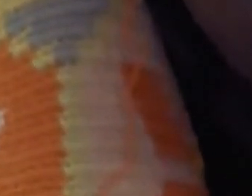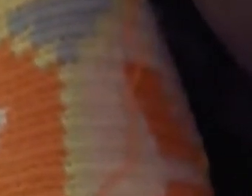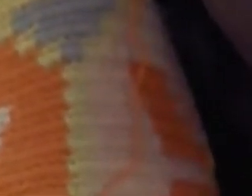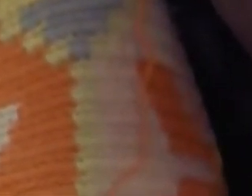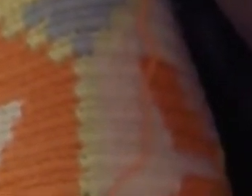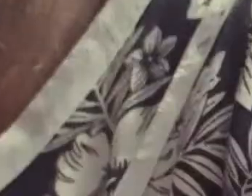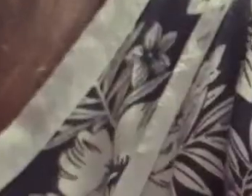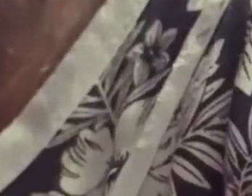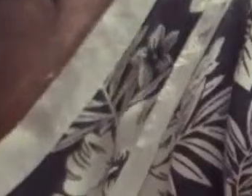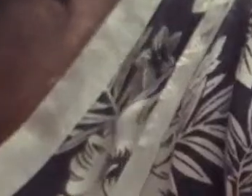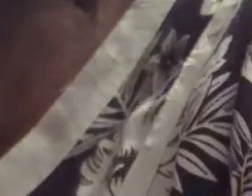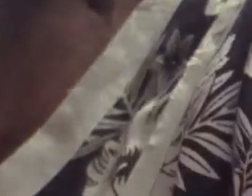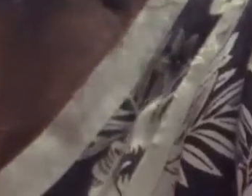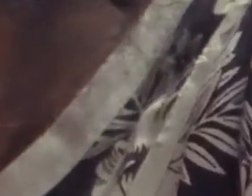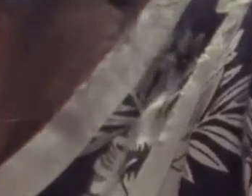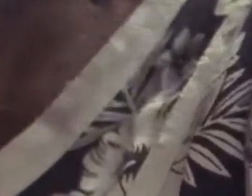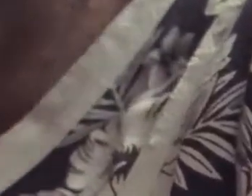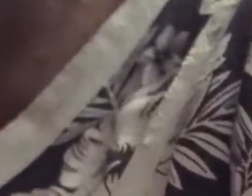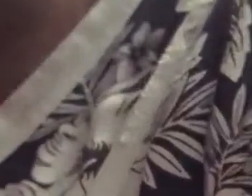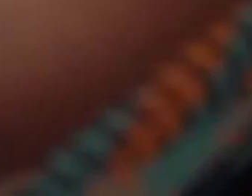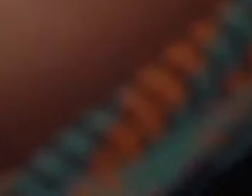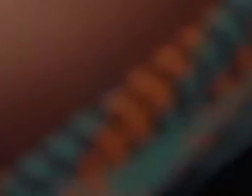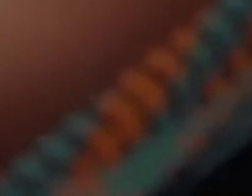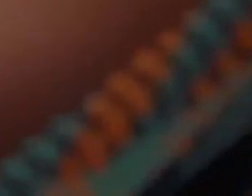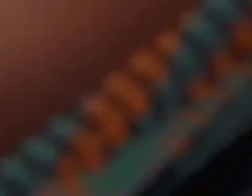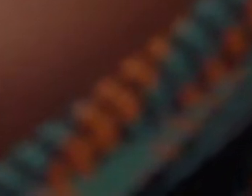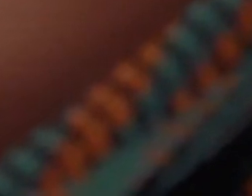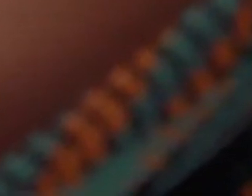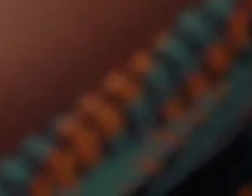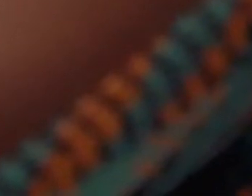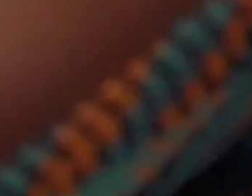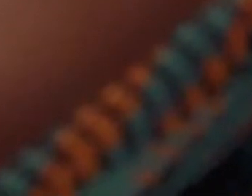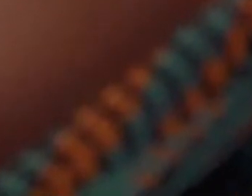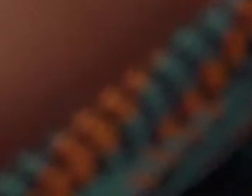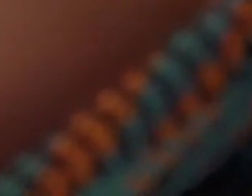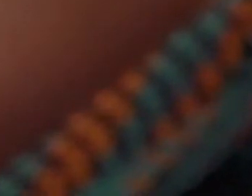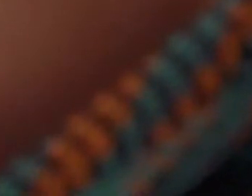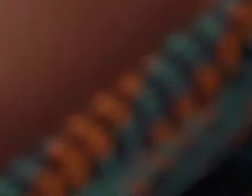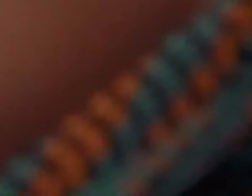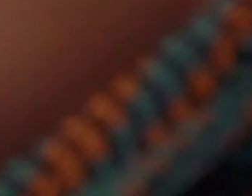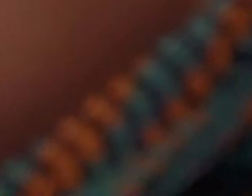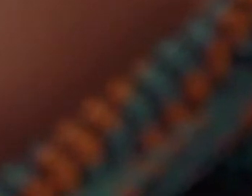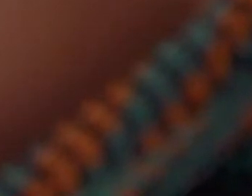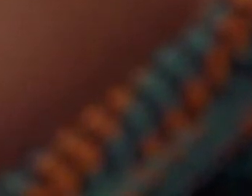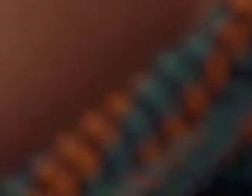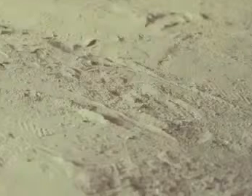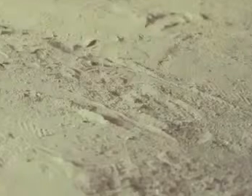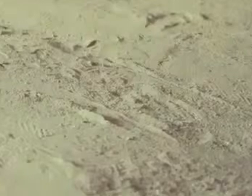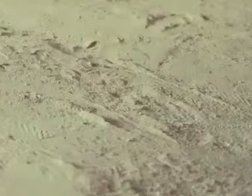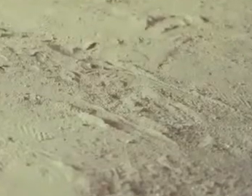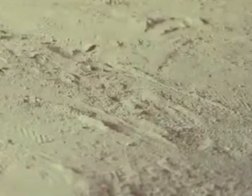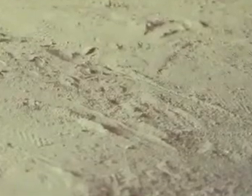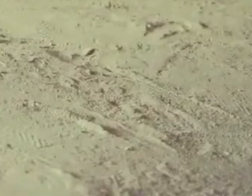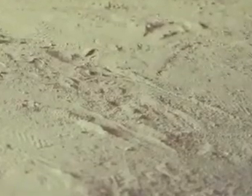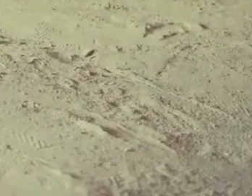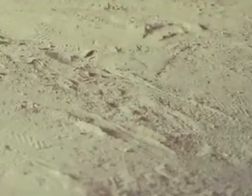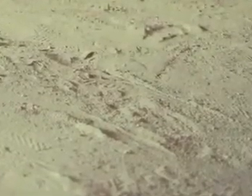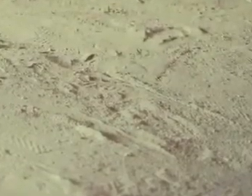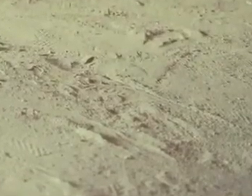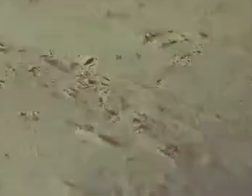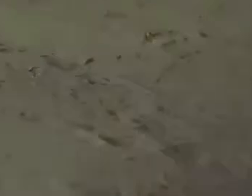los piaches, o sea, a los ausú y ausí y hierbatera para curar los síntomas y enfermedades que lo aquejan.